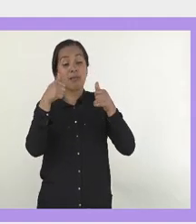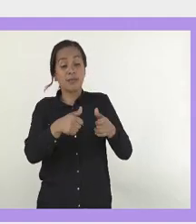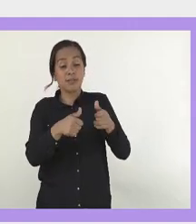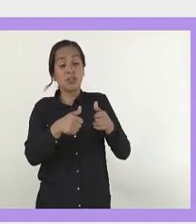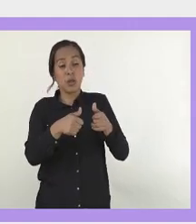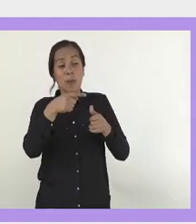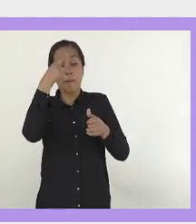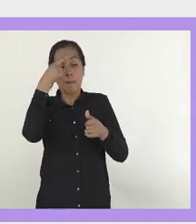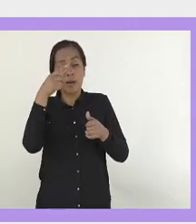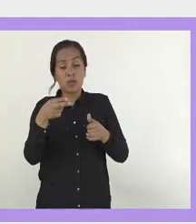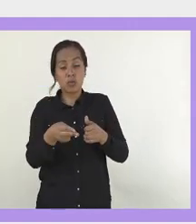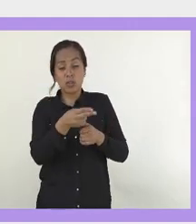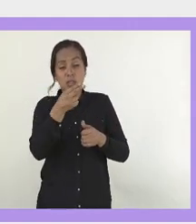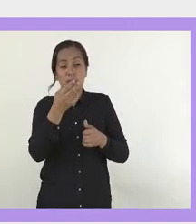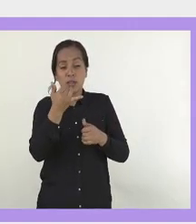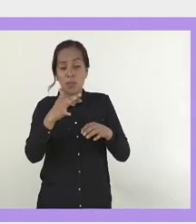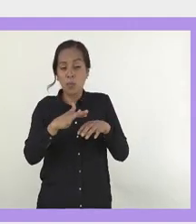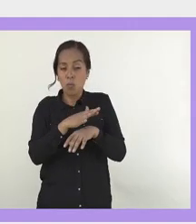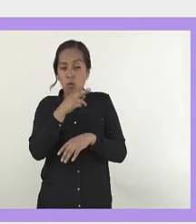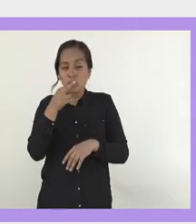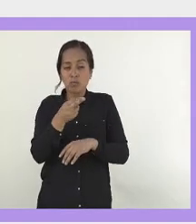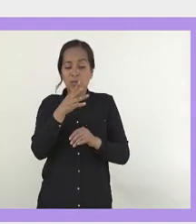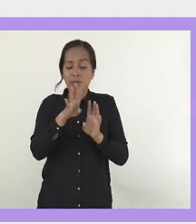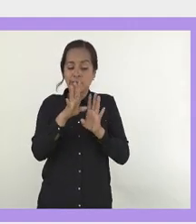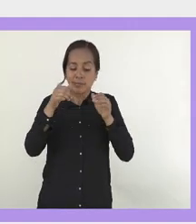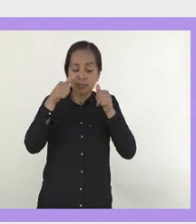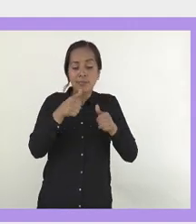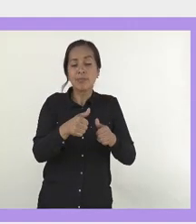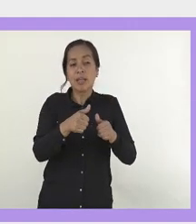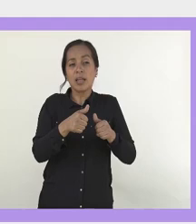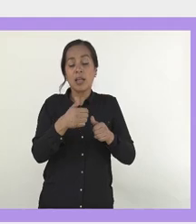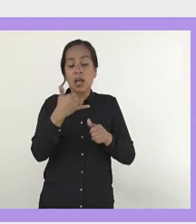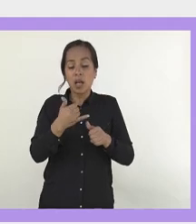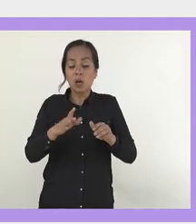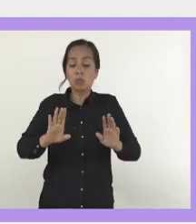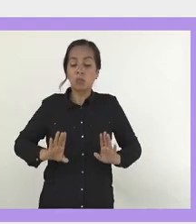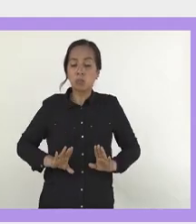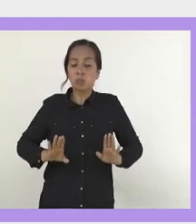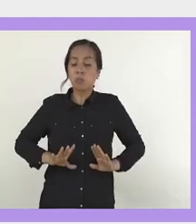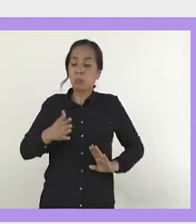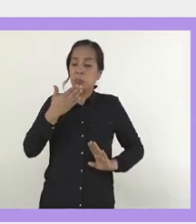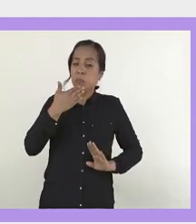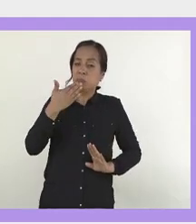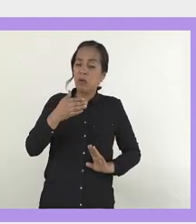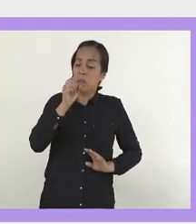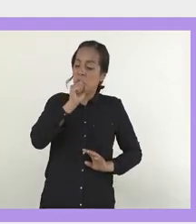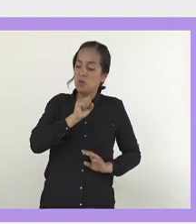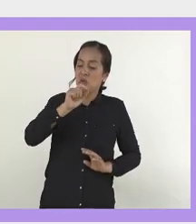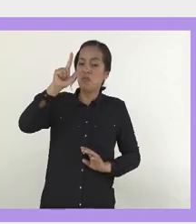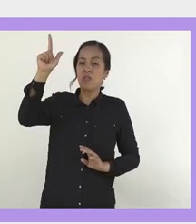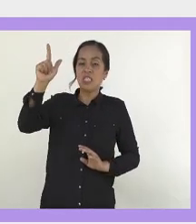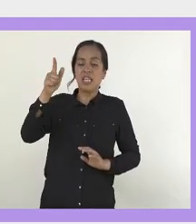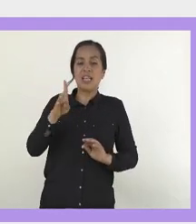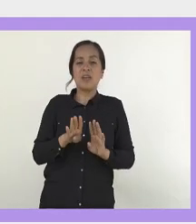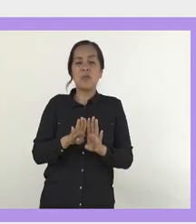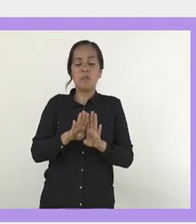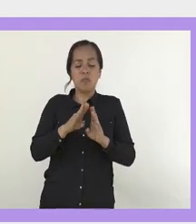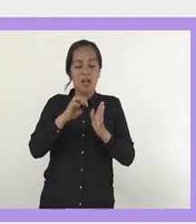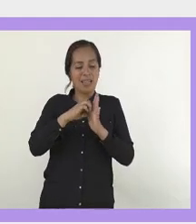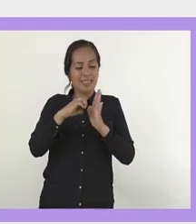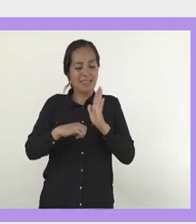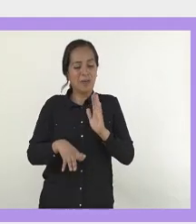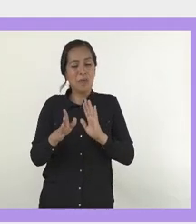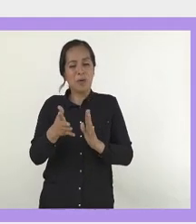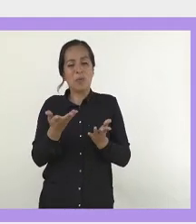para ustedes y por ustedes y compórtate como tal dentro y fuera de la cancha cs de